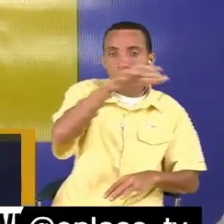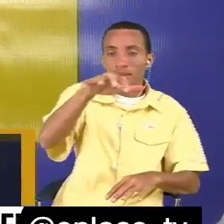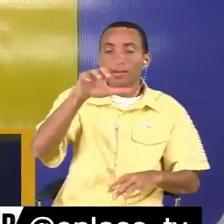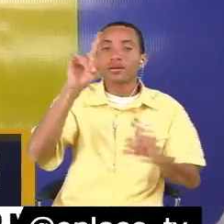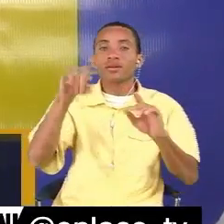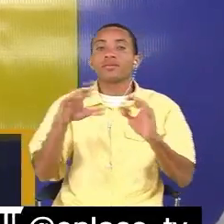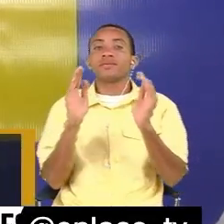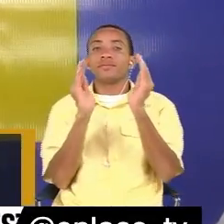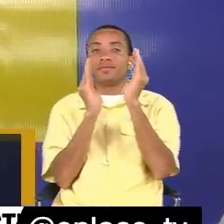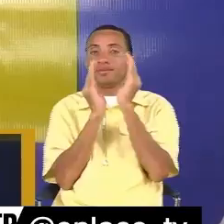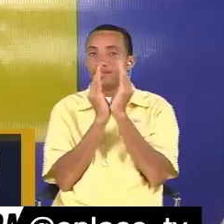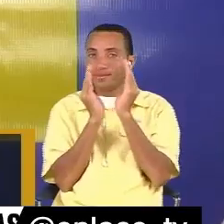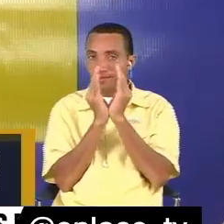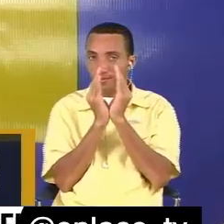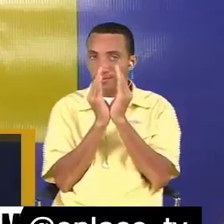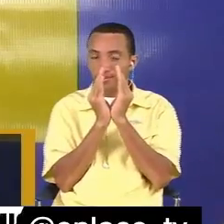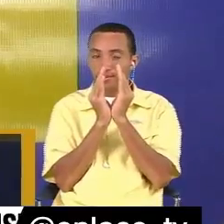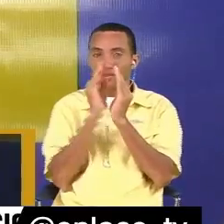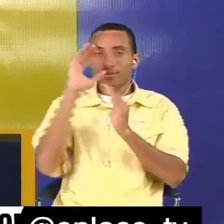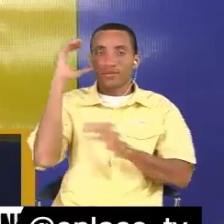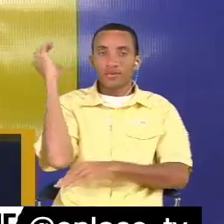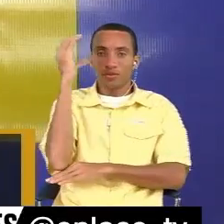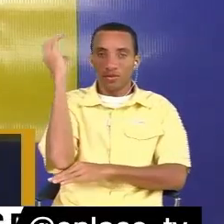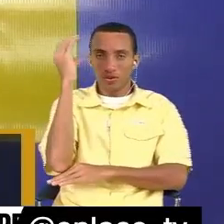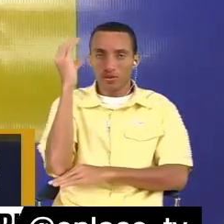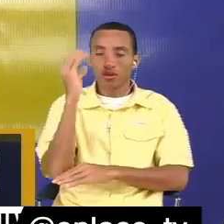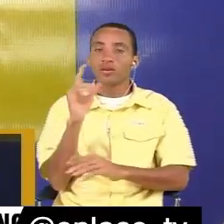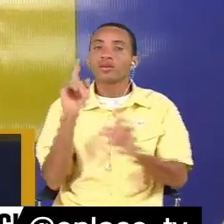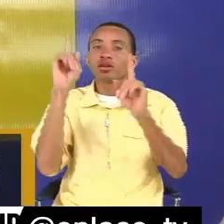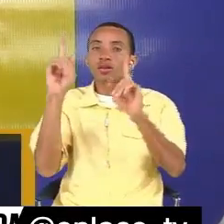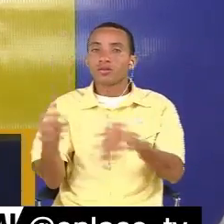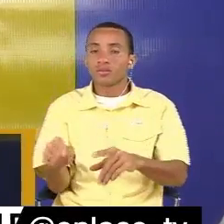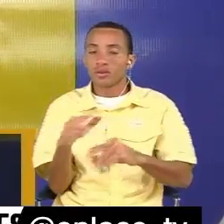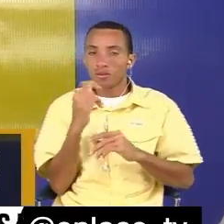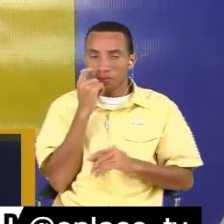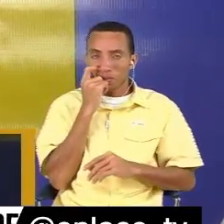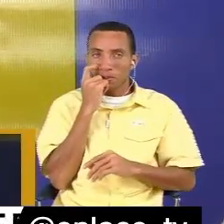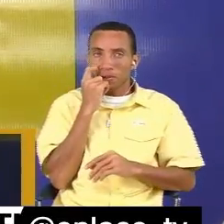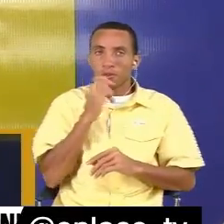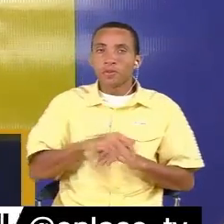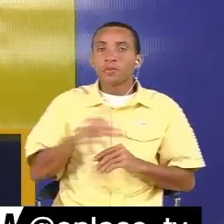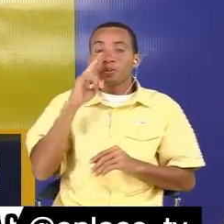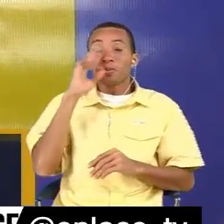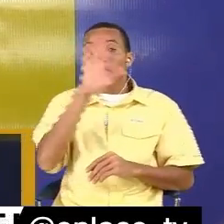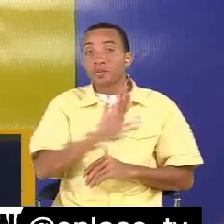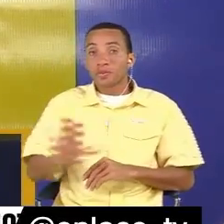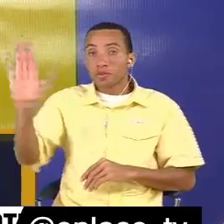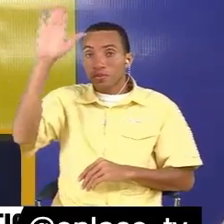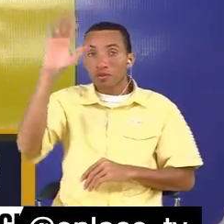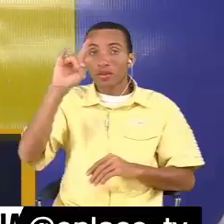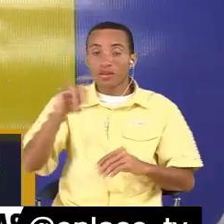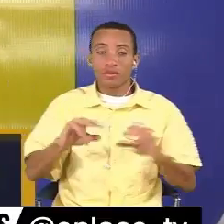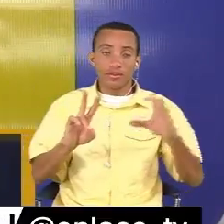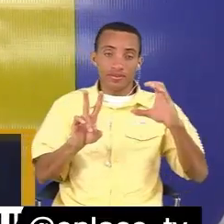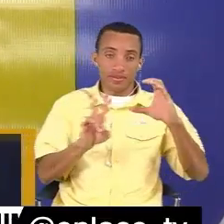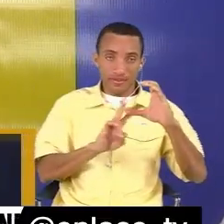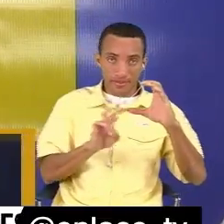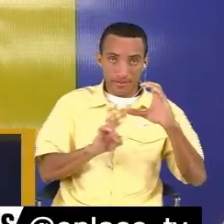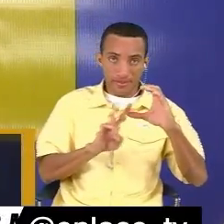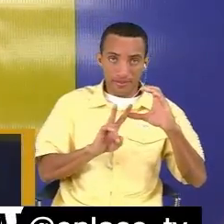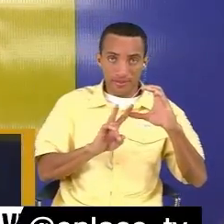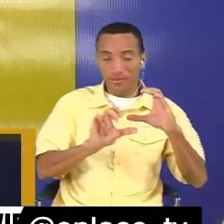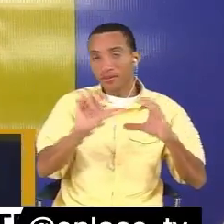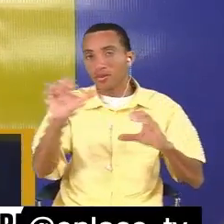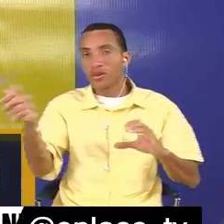Bienestar Familiar, la Policía Nacional, igualmente el Centro de Convivencia Ciudadana, la Secretaría